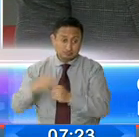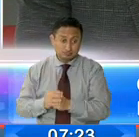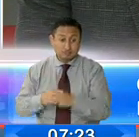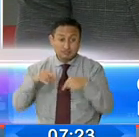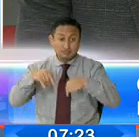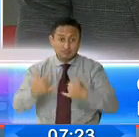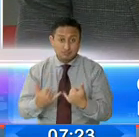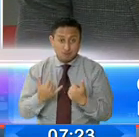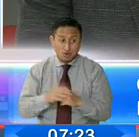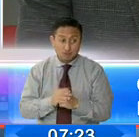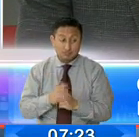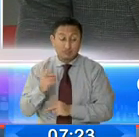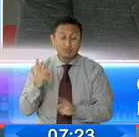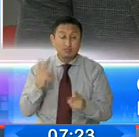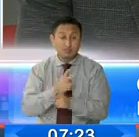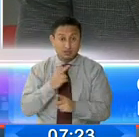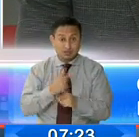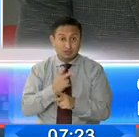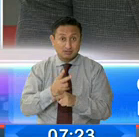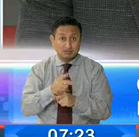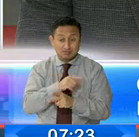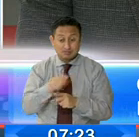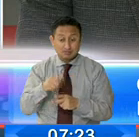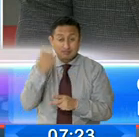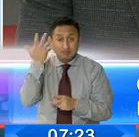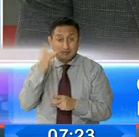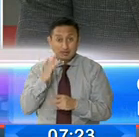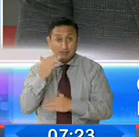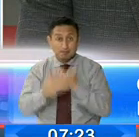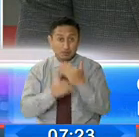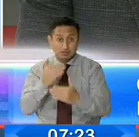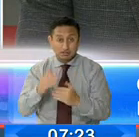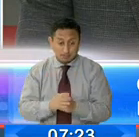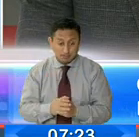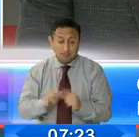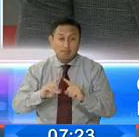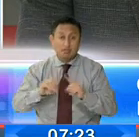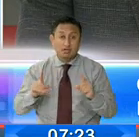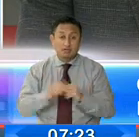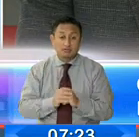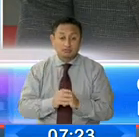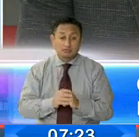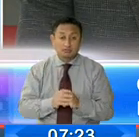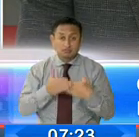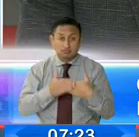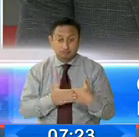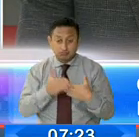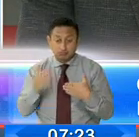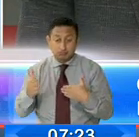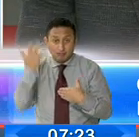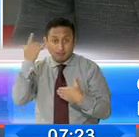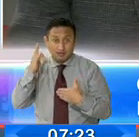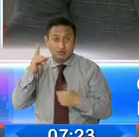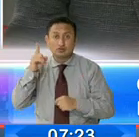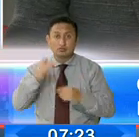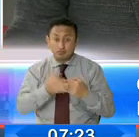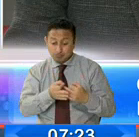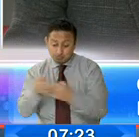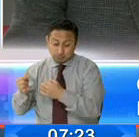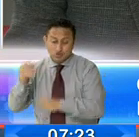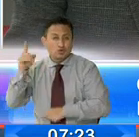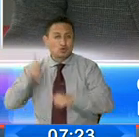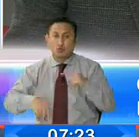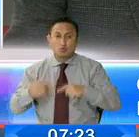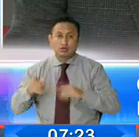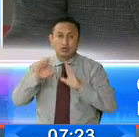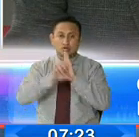poniendo en riesgo las fechas de los procesos, pero no podemos pasarnos de las fechas que se encuentran establecidas en